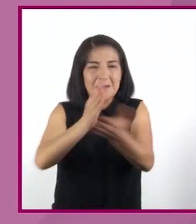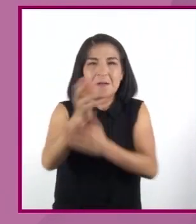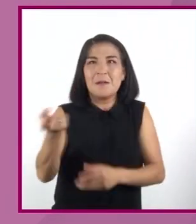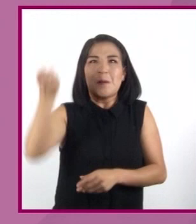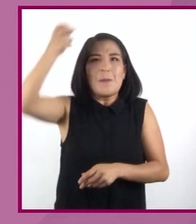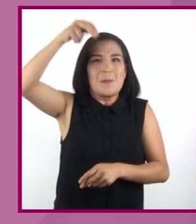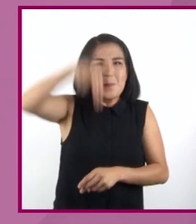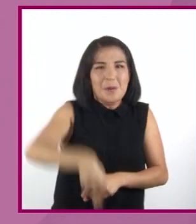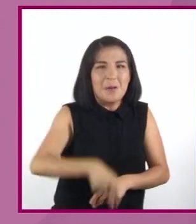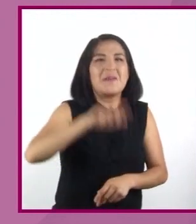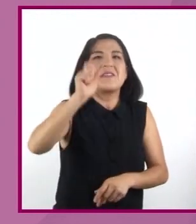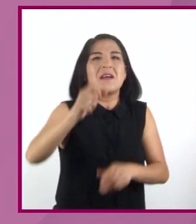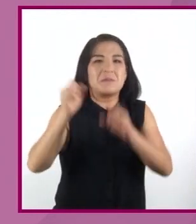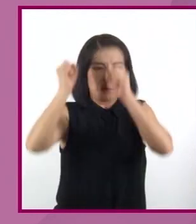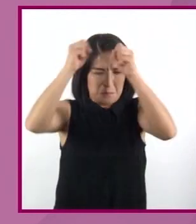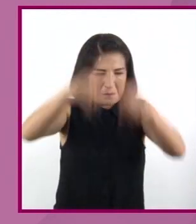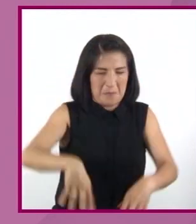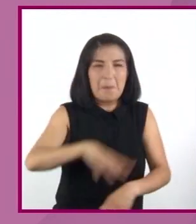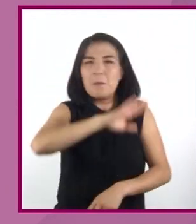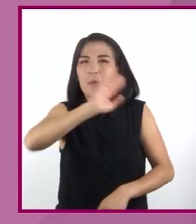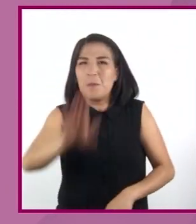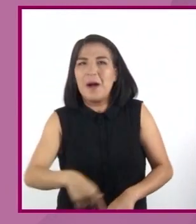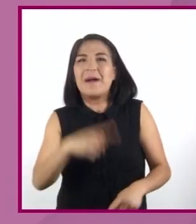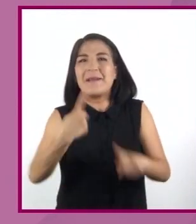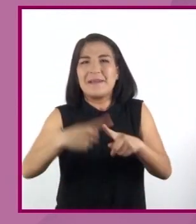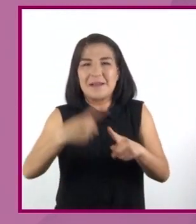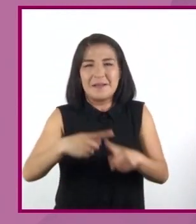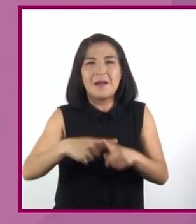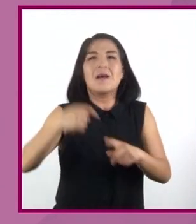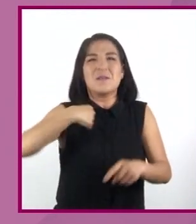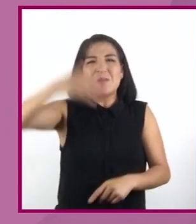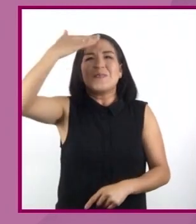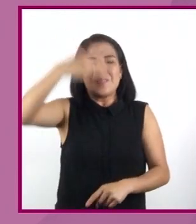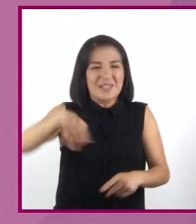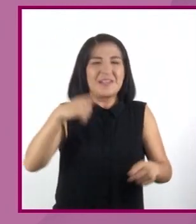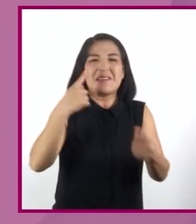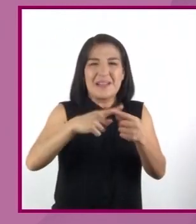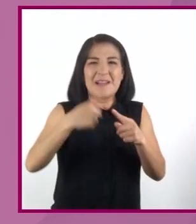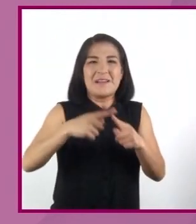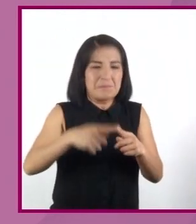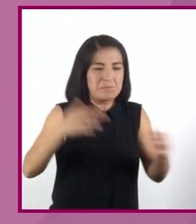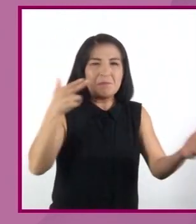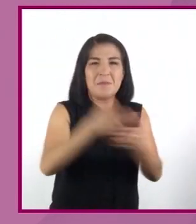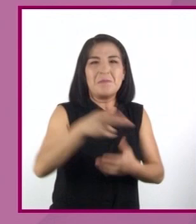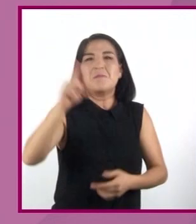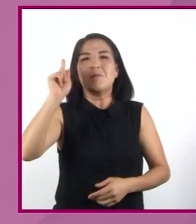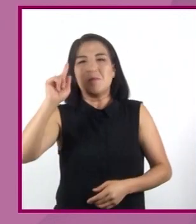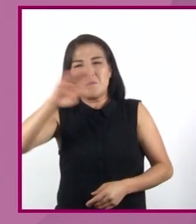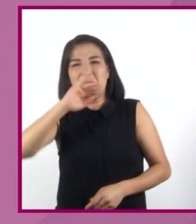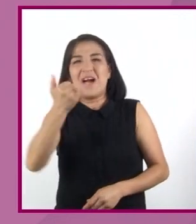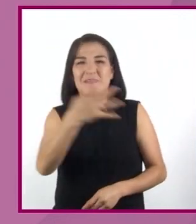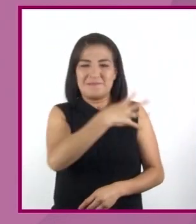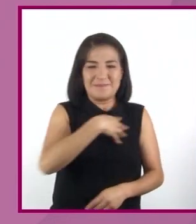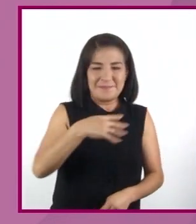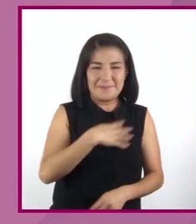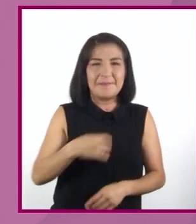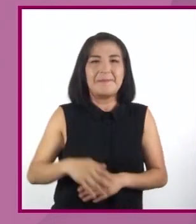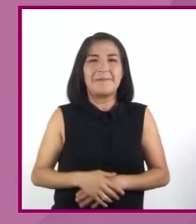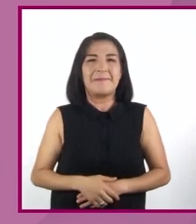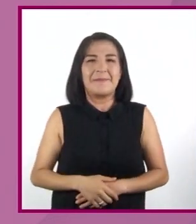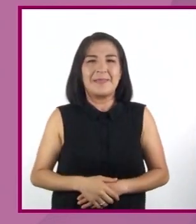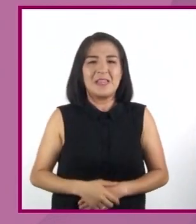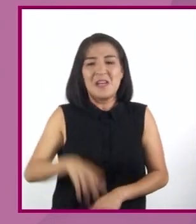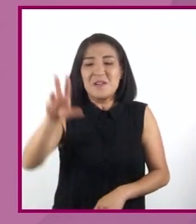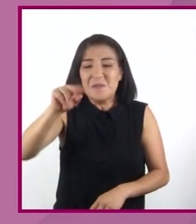chimenea a una de las víctimas. Tenemos que irnos. Ya sé que mató a madre e hija. ¡No, esperen, por favor!